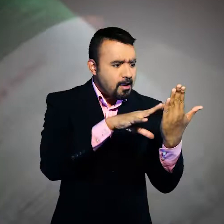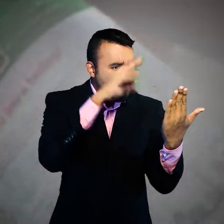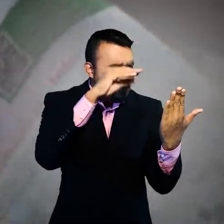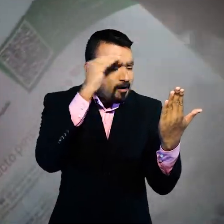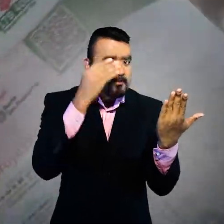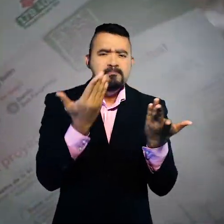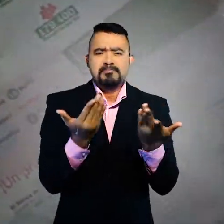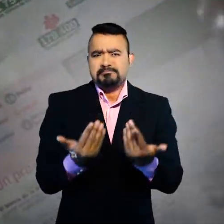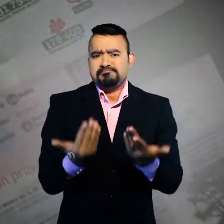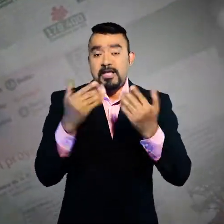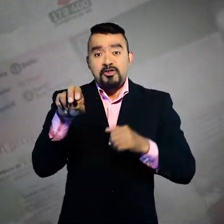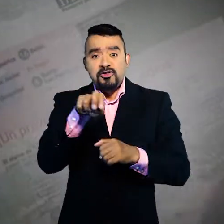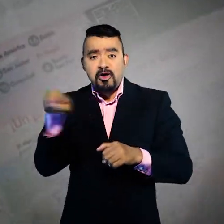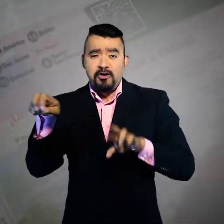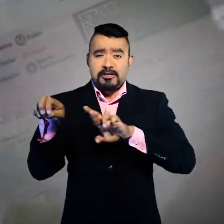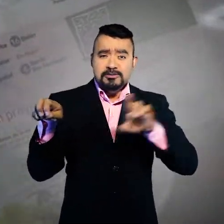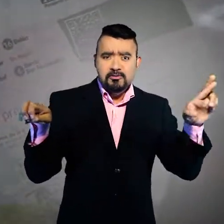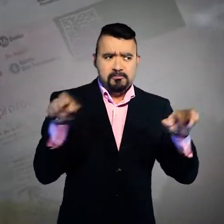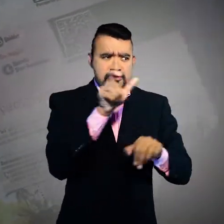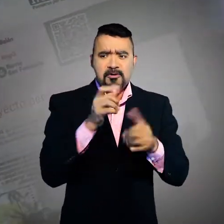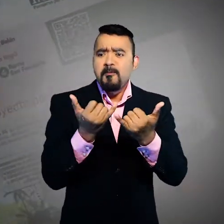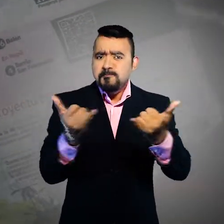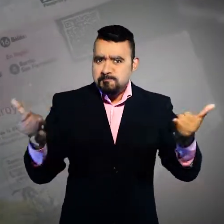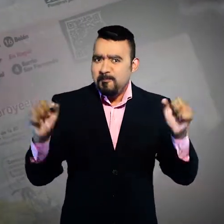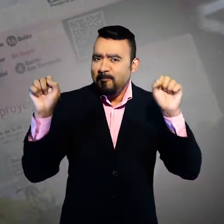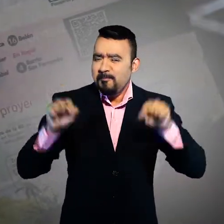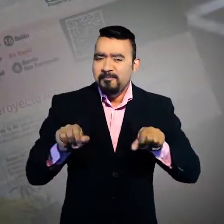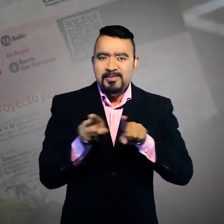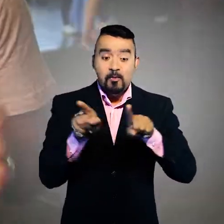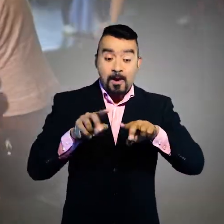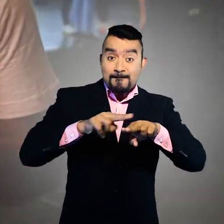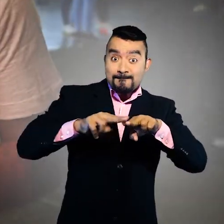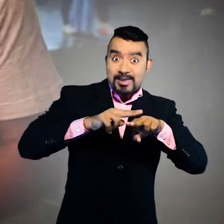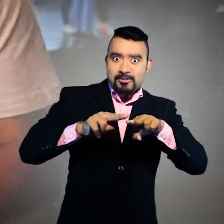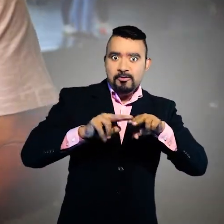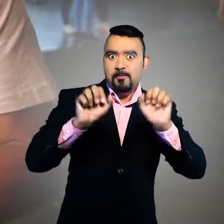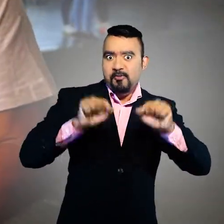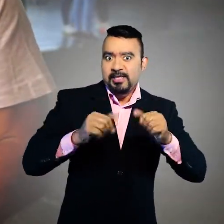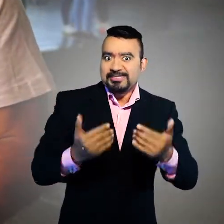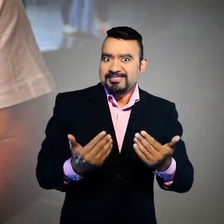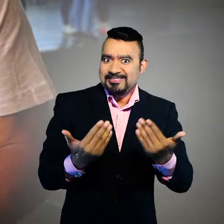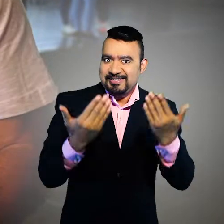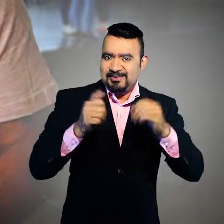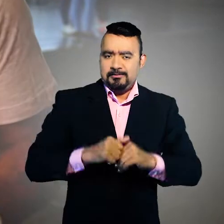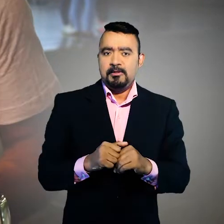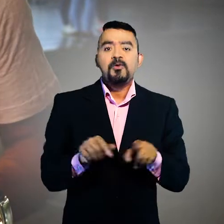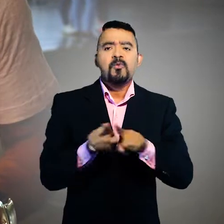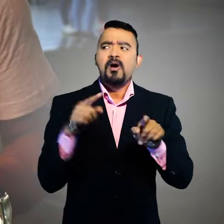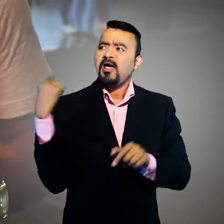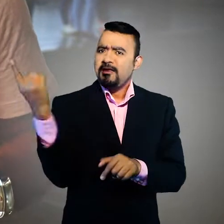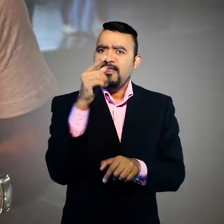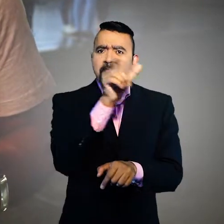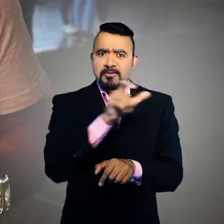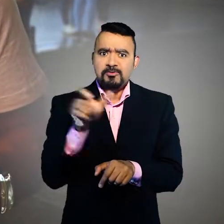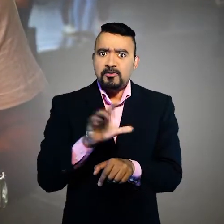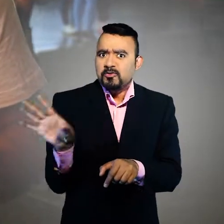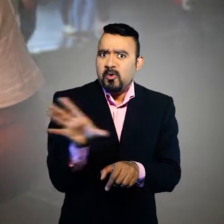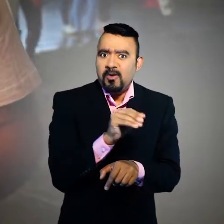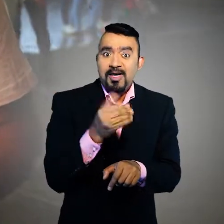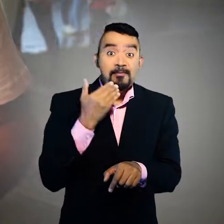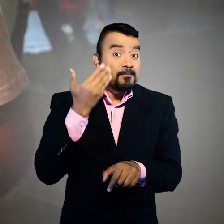y del sur. Y es un valor agregado enormemente al sistema Metro. Como yo, seguro que hay miles de